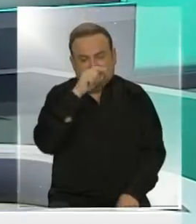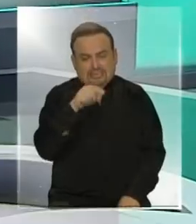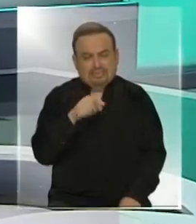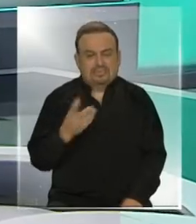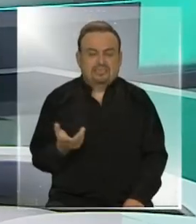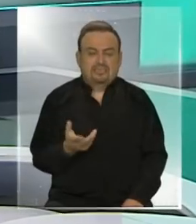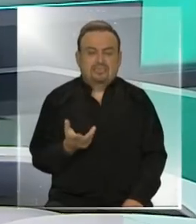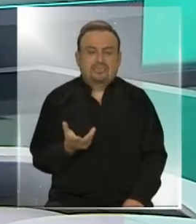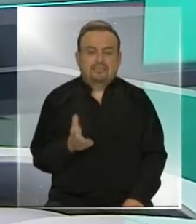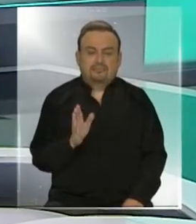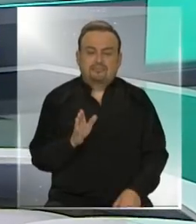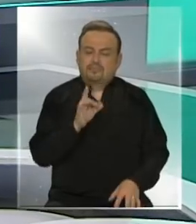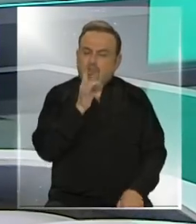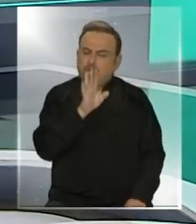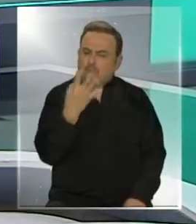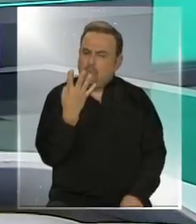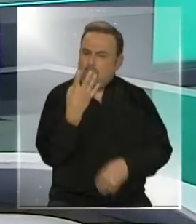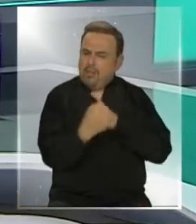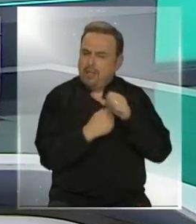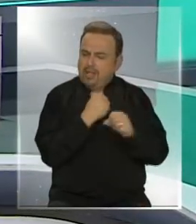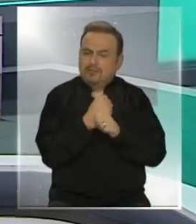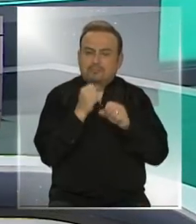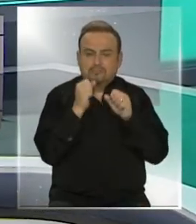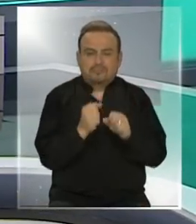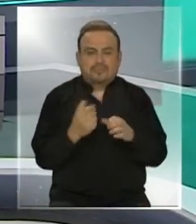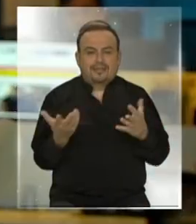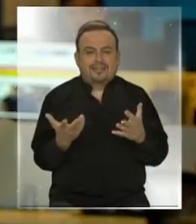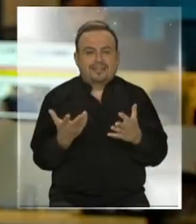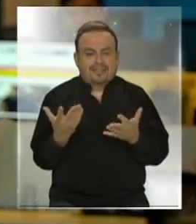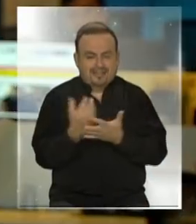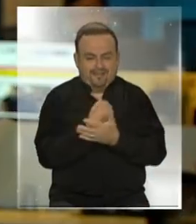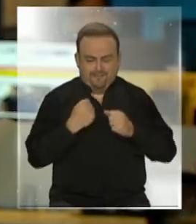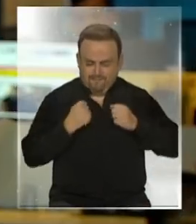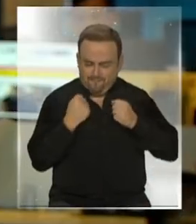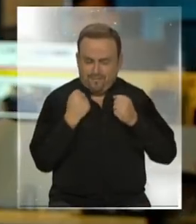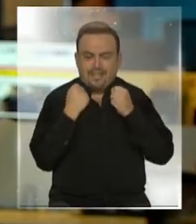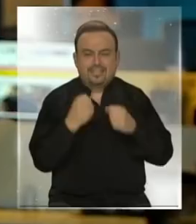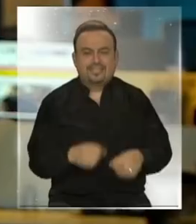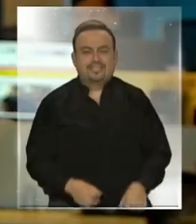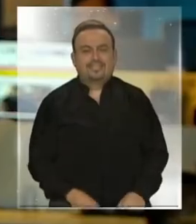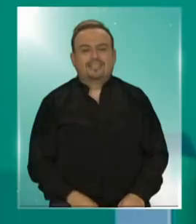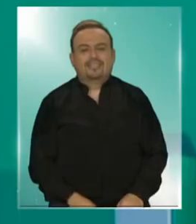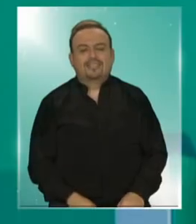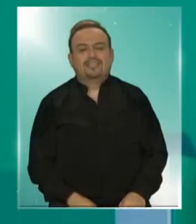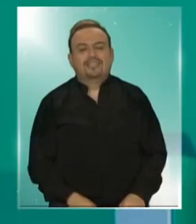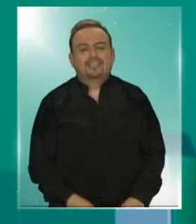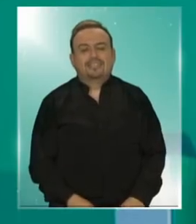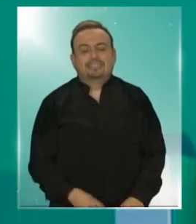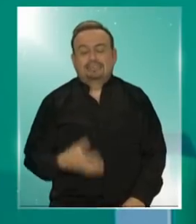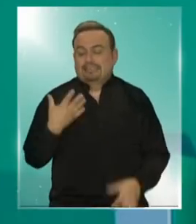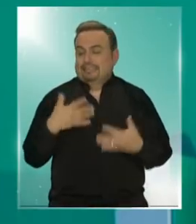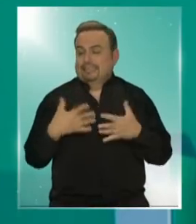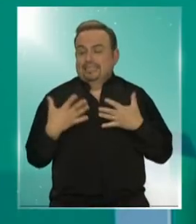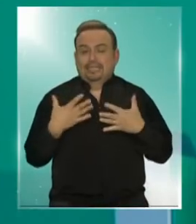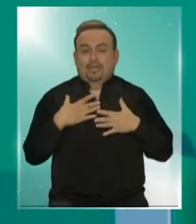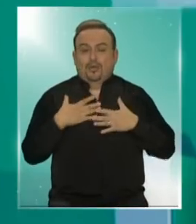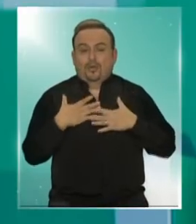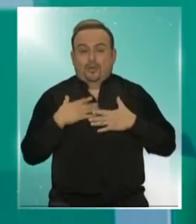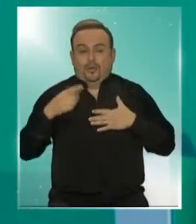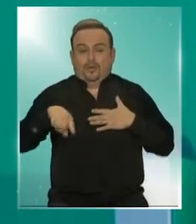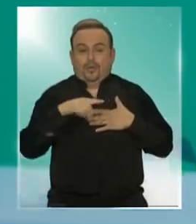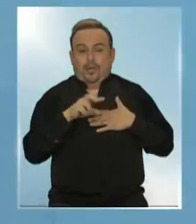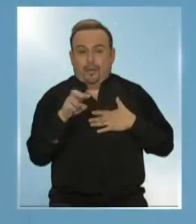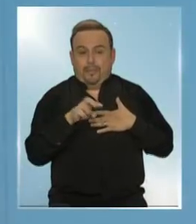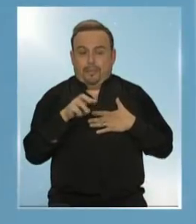este pequeño archivo solo cuatro años tiene bastante fuerza y empuje tremendo qué tremendo el susto que tienen que